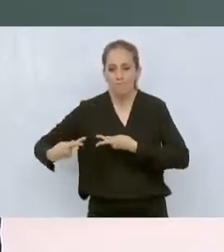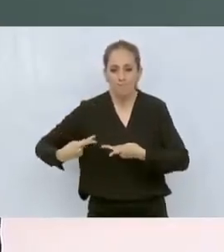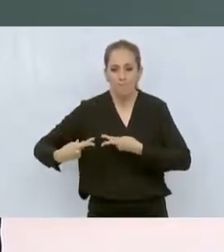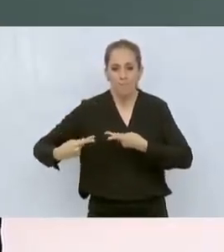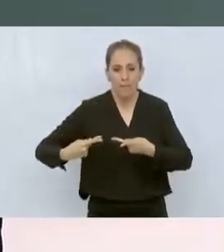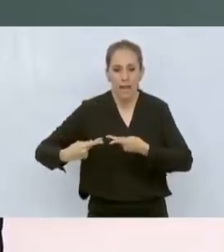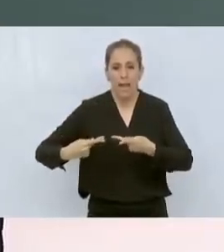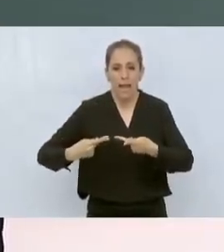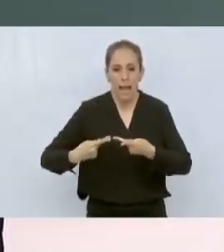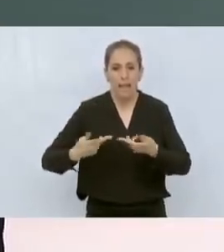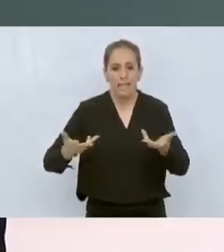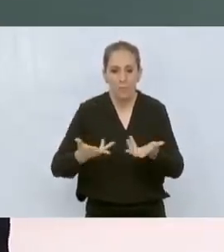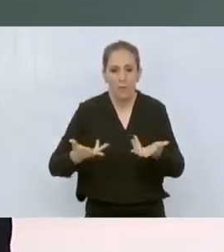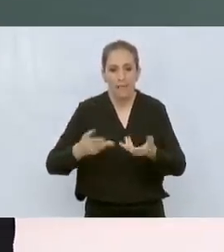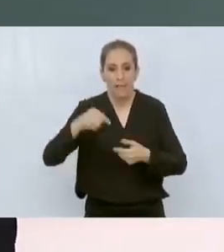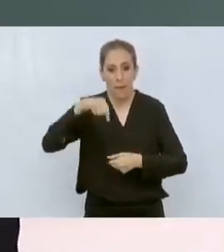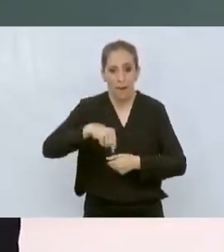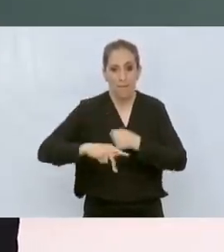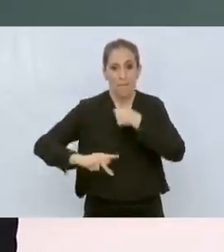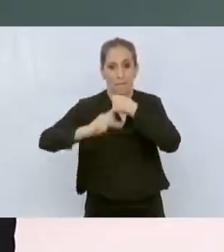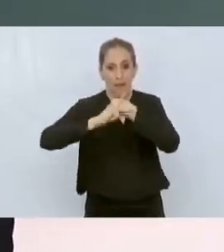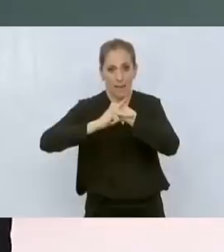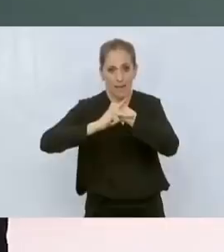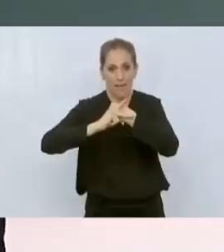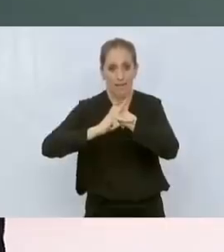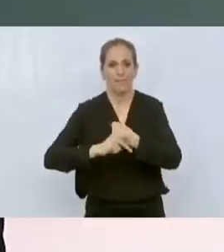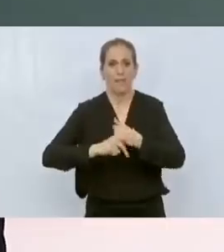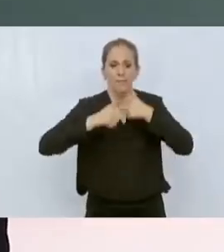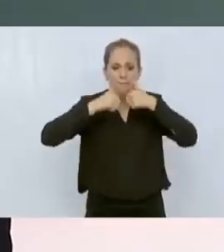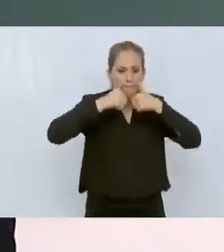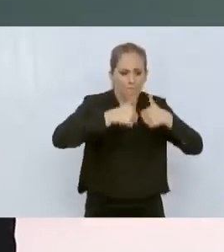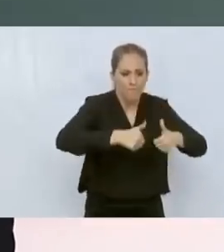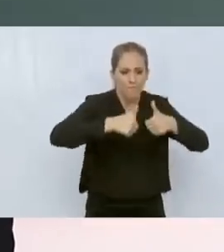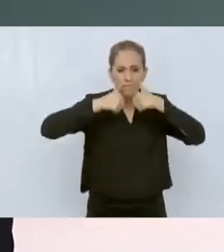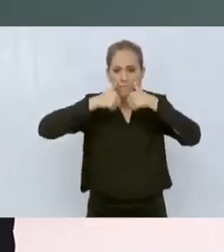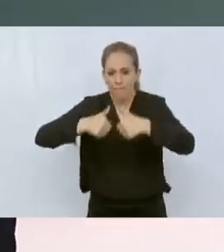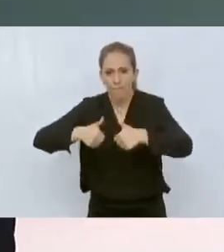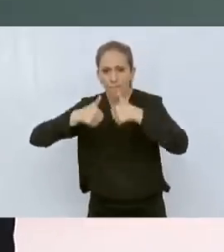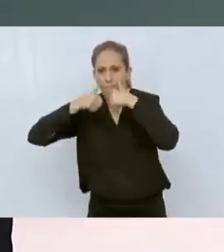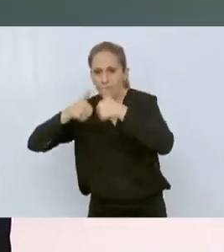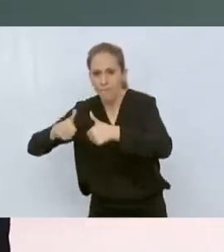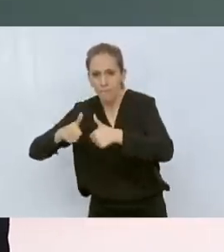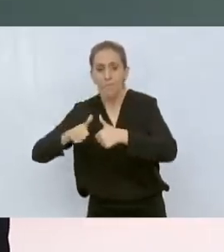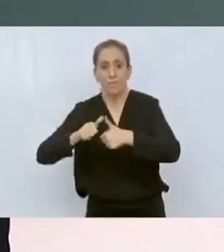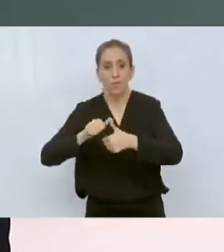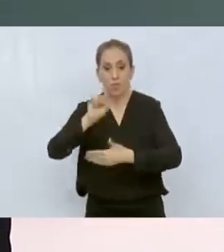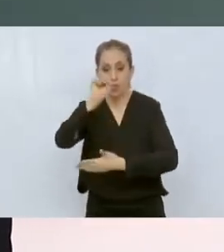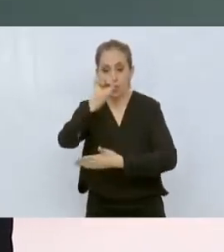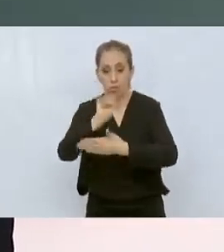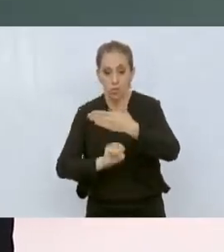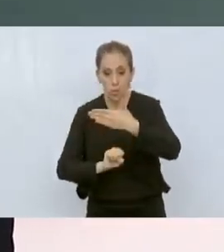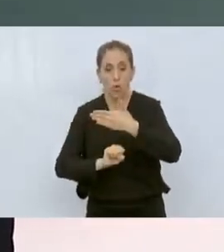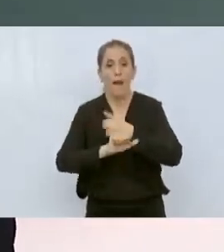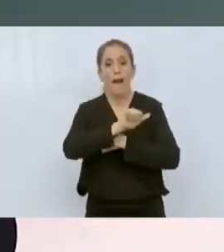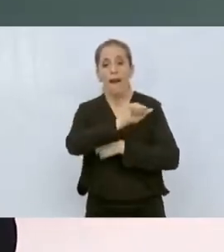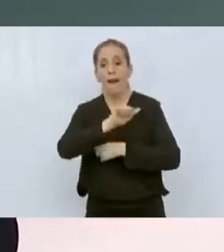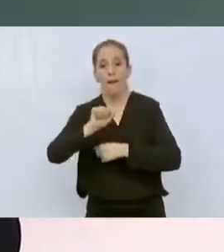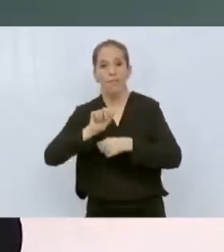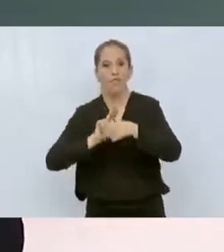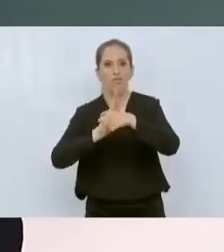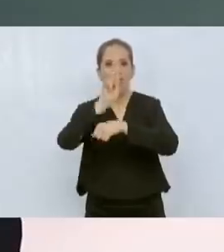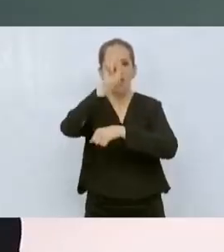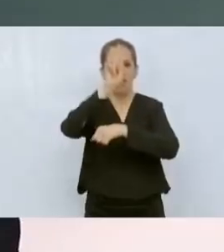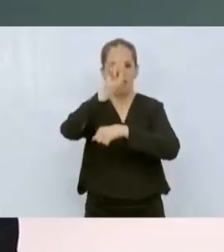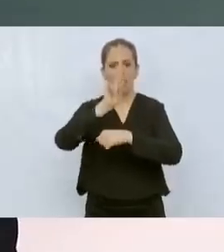El atender de sur a norte, el